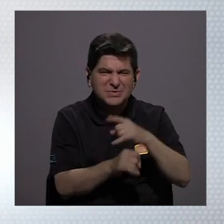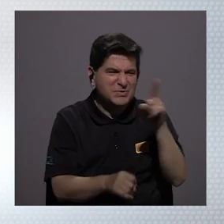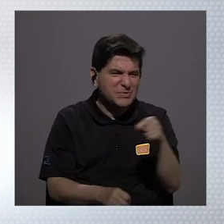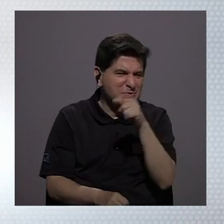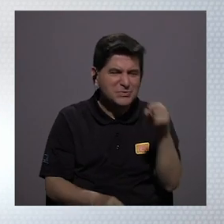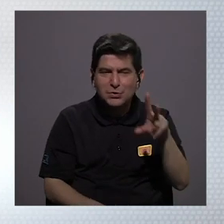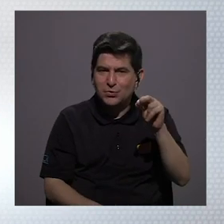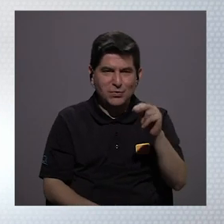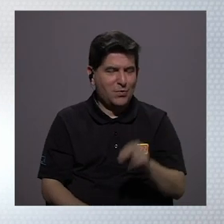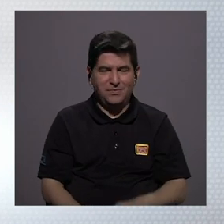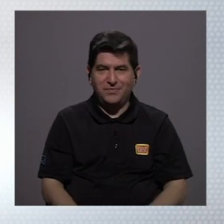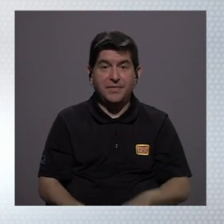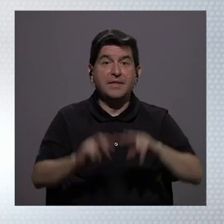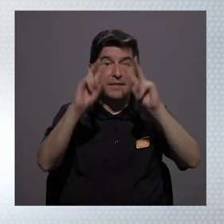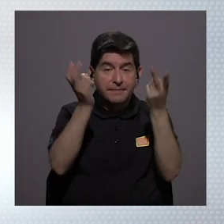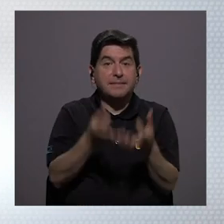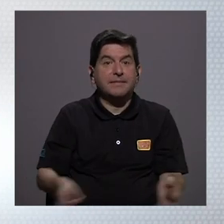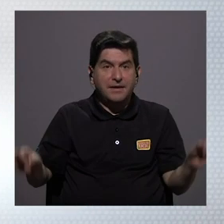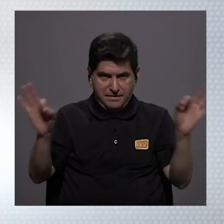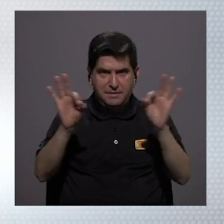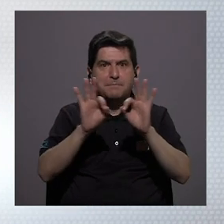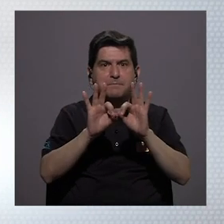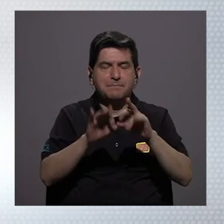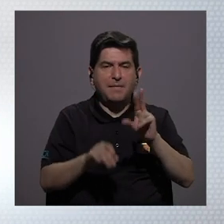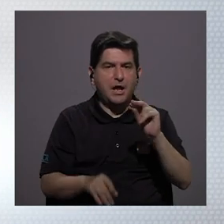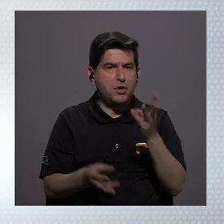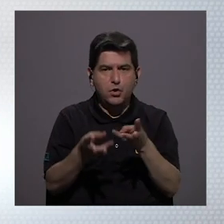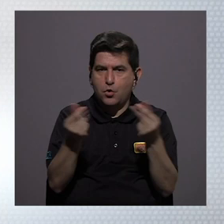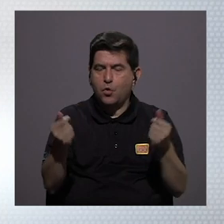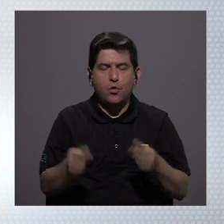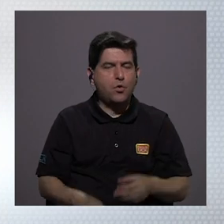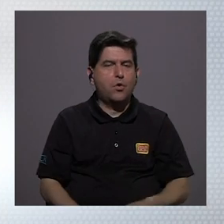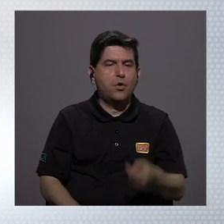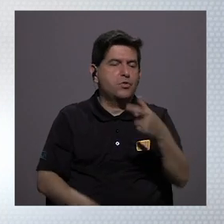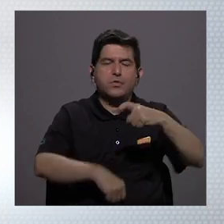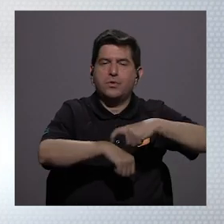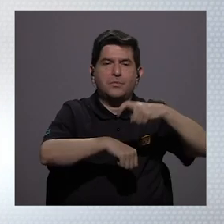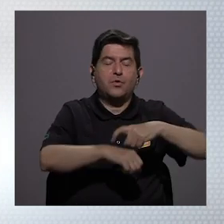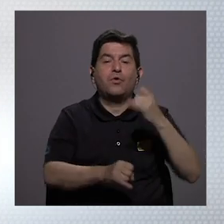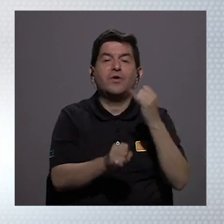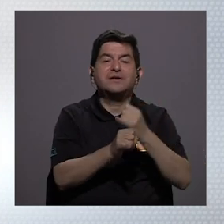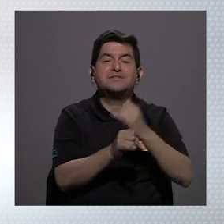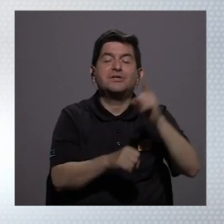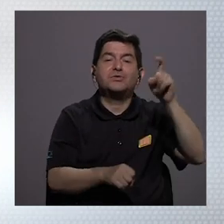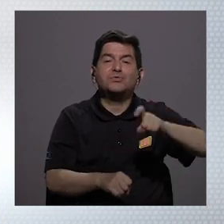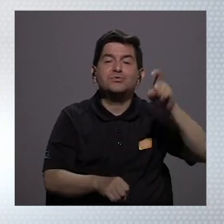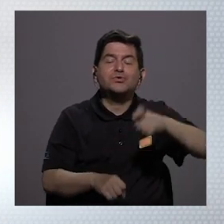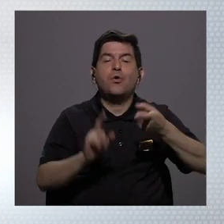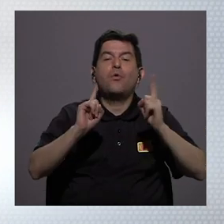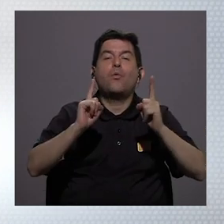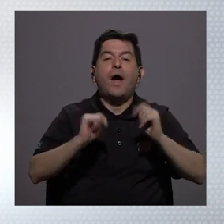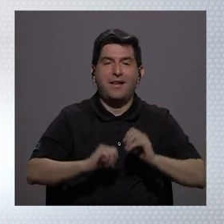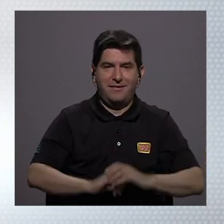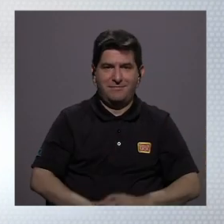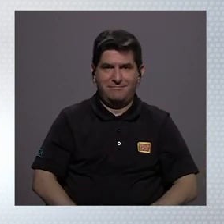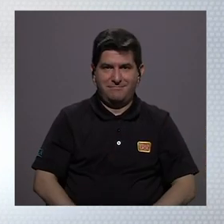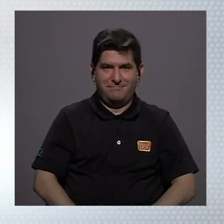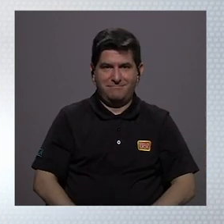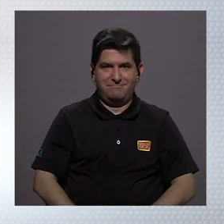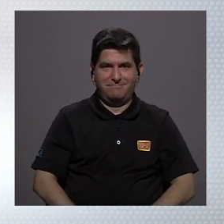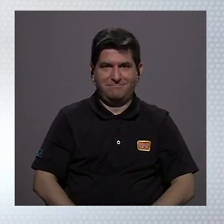quitamos. El tema importante, que no es una solución de muy corto plazo, es qué instituciones necesitamos. Es